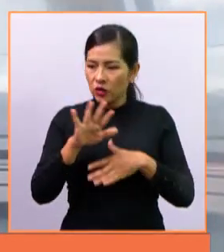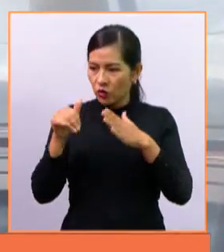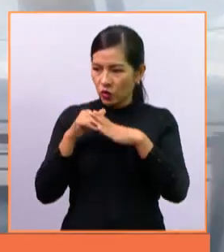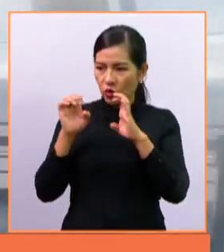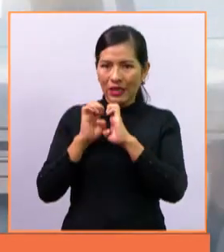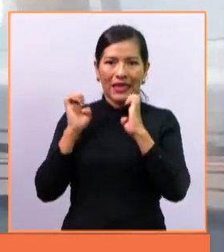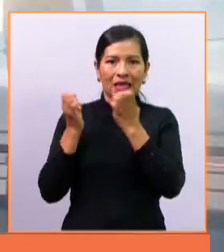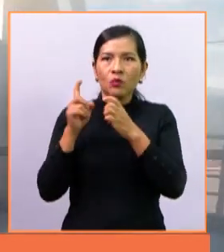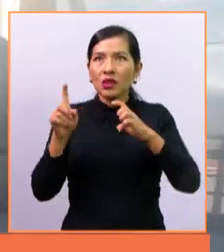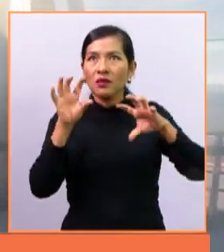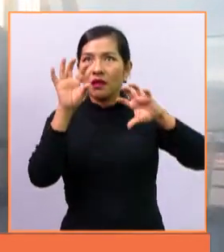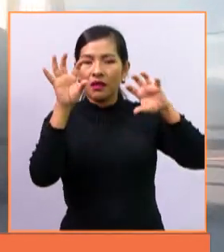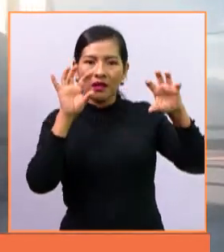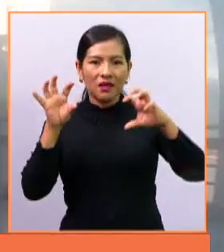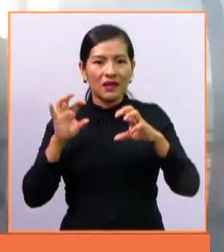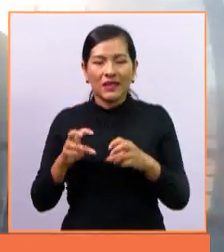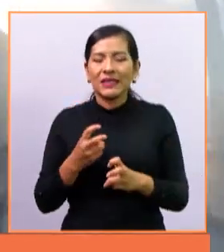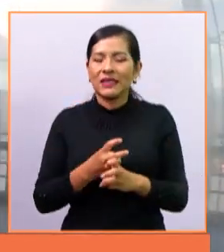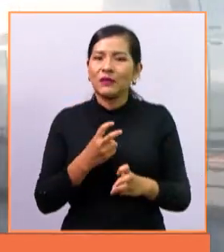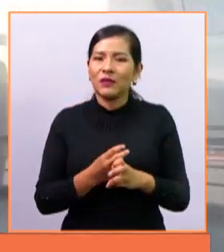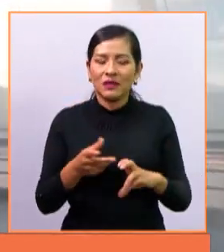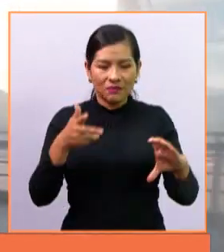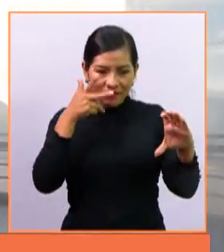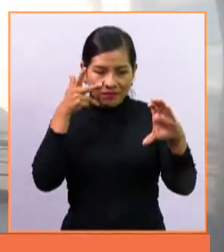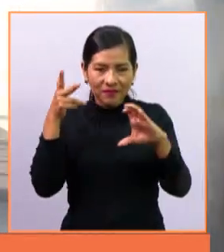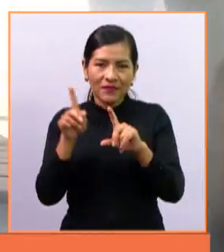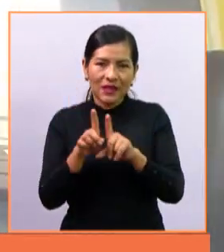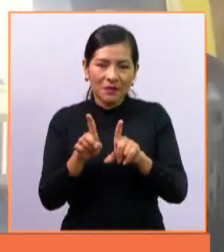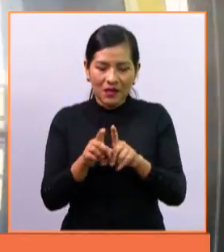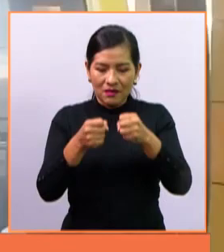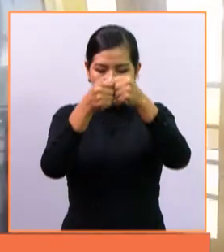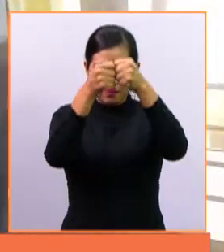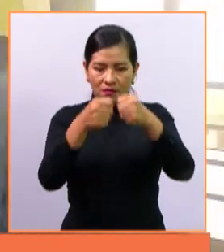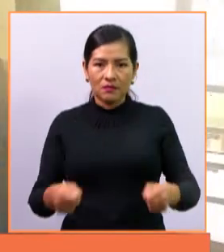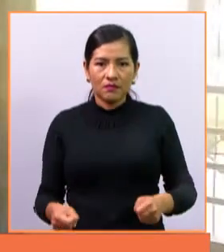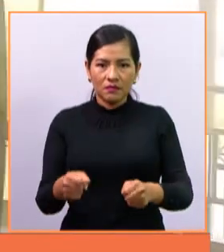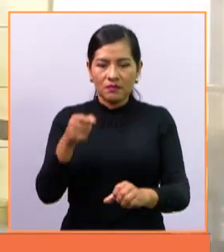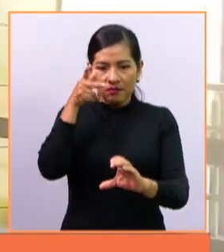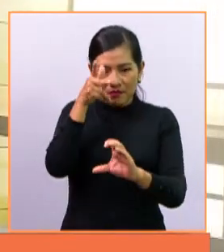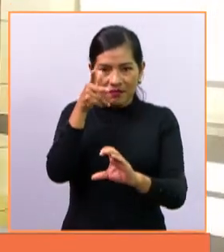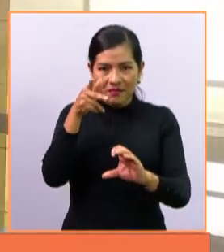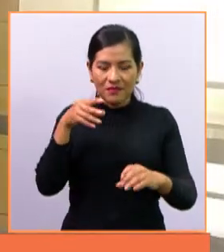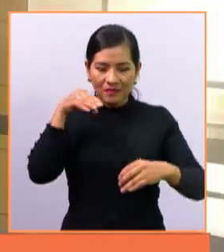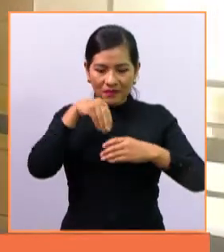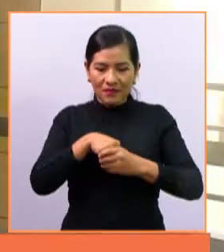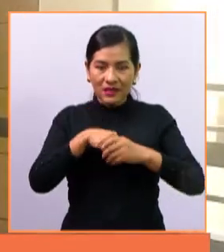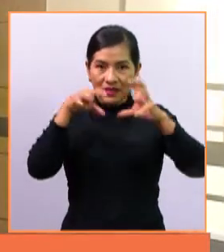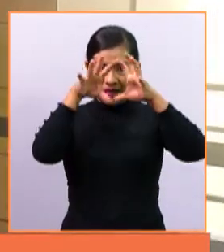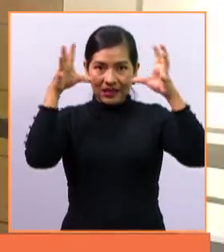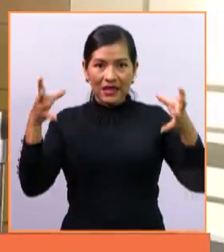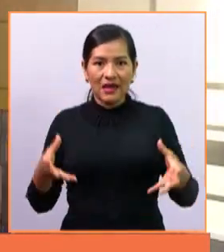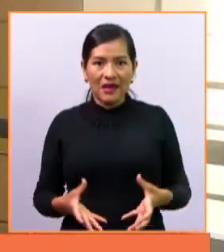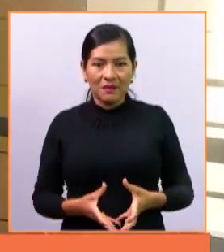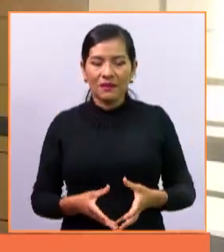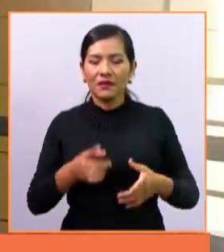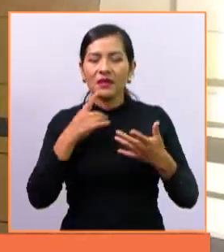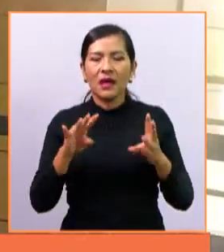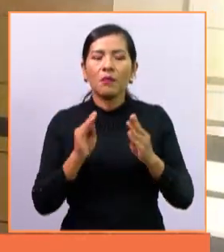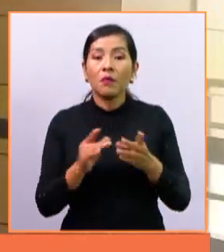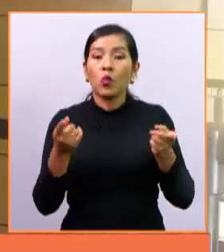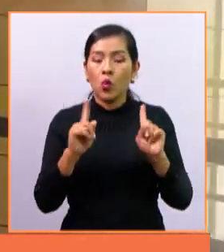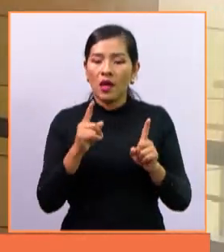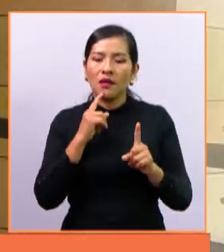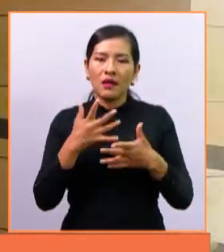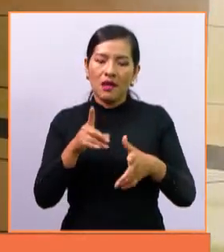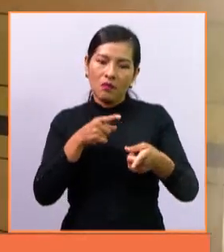¿no? Y la cámara, trípode, todo eso en la cabina. Pero cuando tenía que dar la